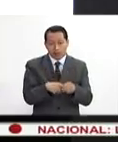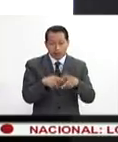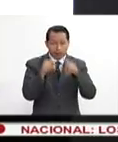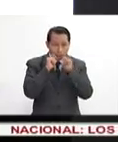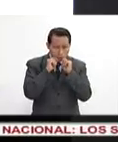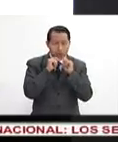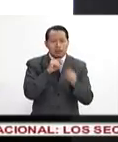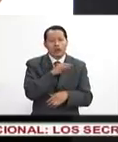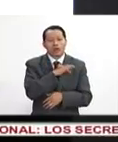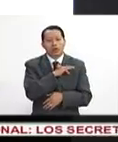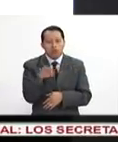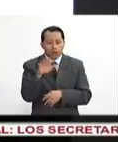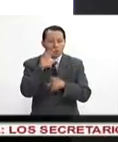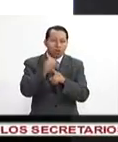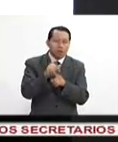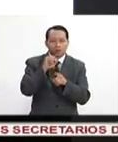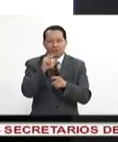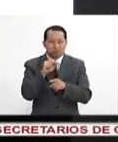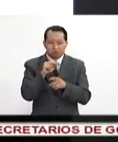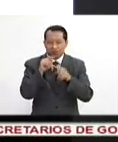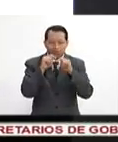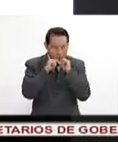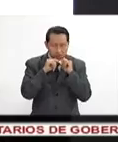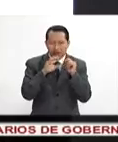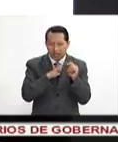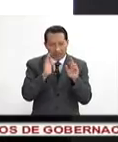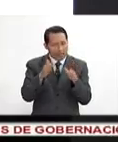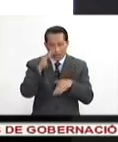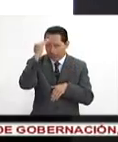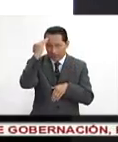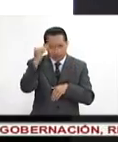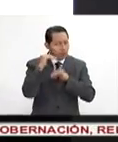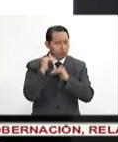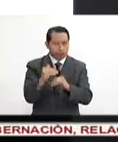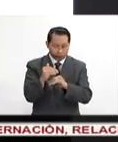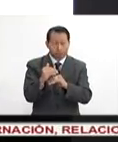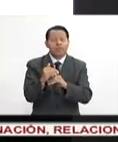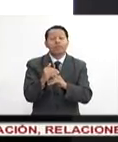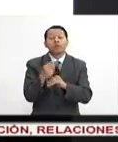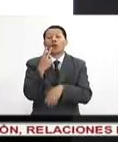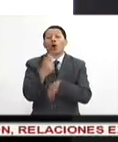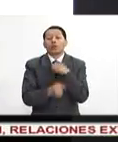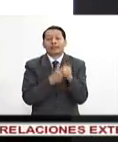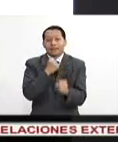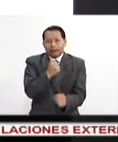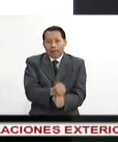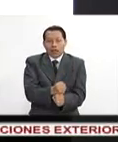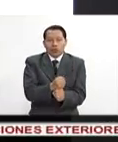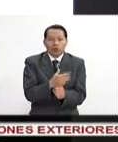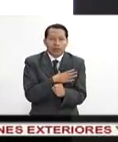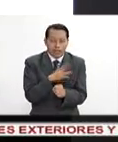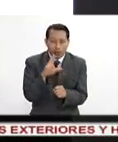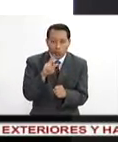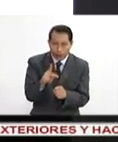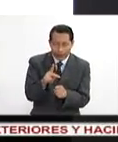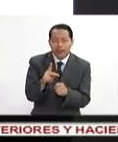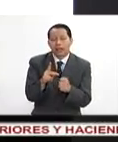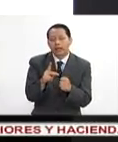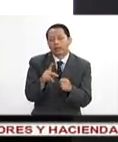importar lo que logren o no logren, esa cuenta regresiva está corriendo. Entonces, 2 años es lo que tiene el Reino Unido y la Unión